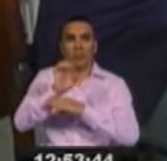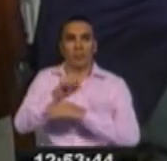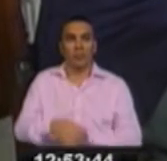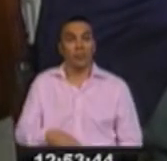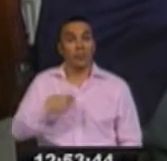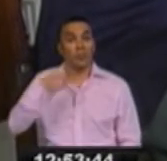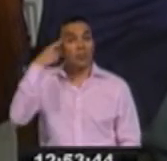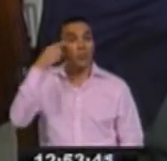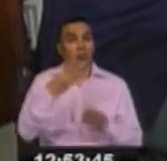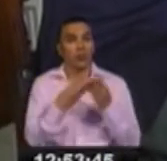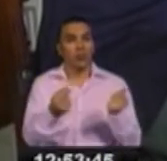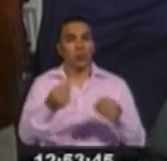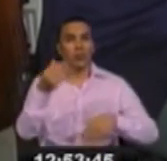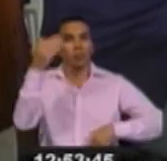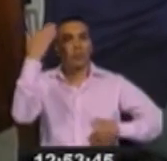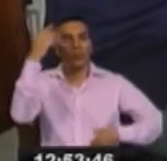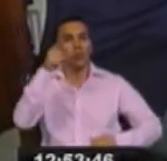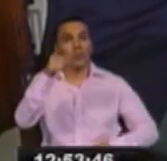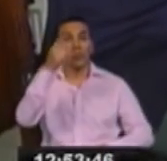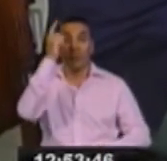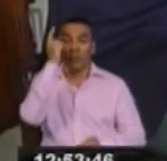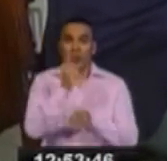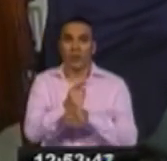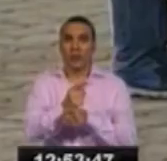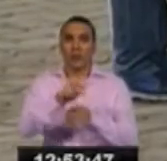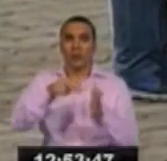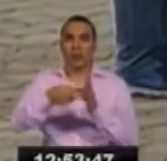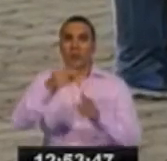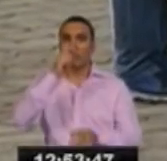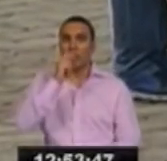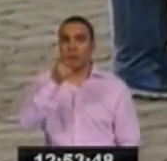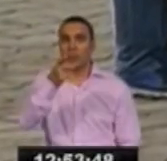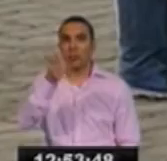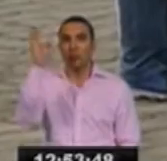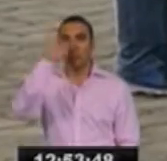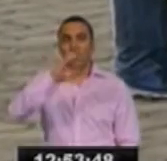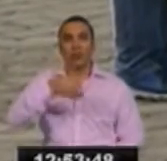cree que la solución es política. Por eso exhorta a Nicolás Maduro a